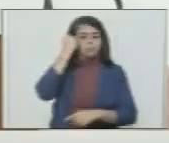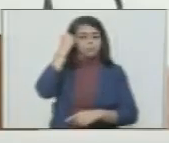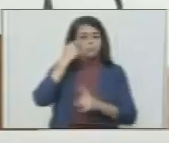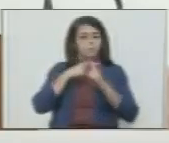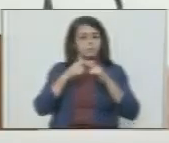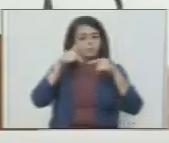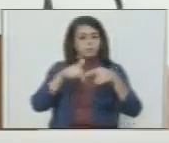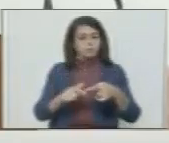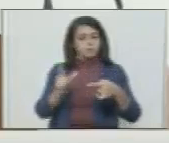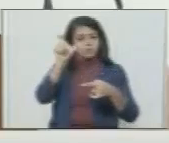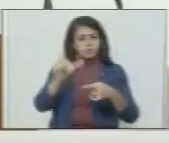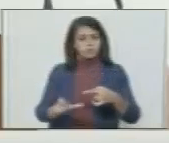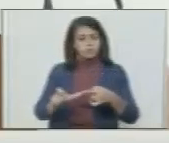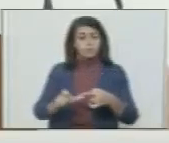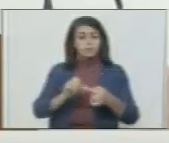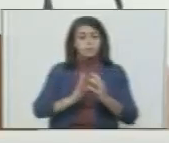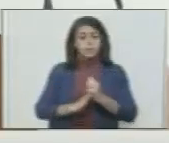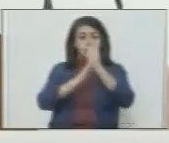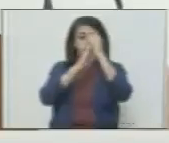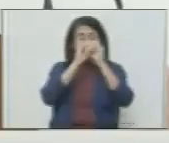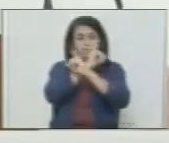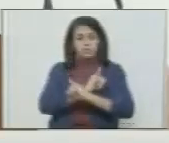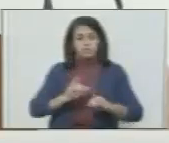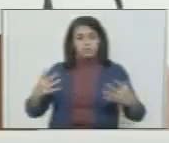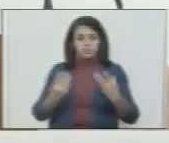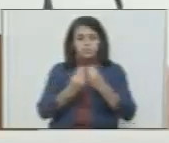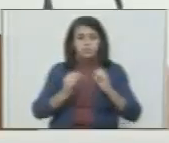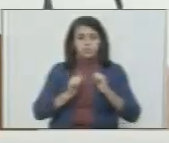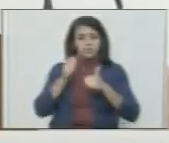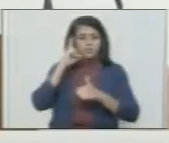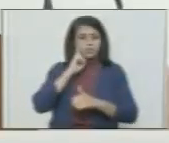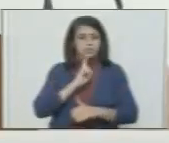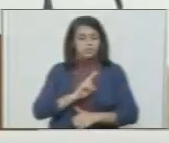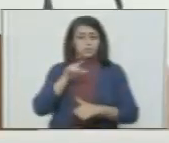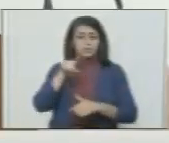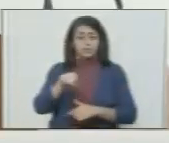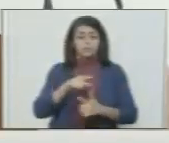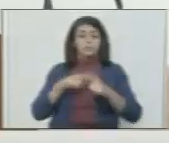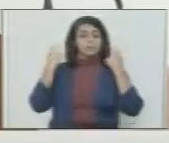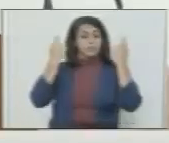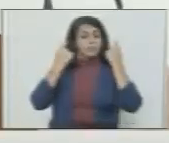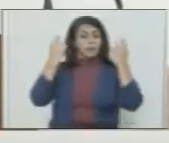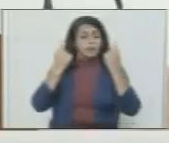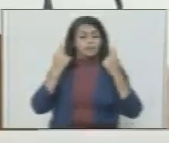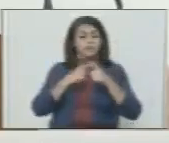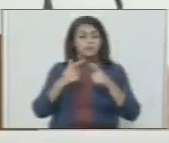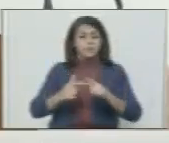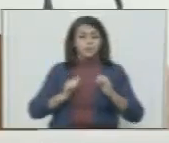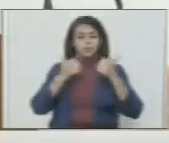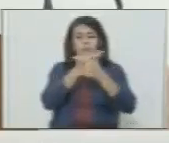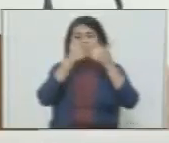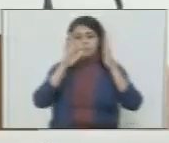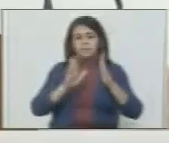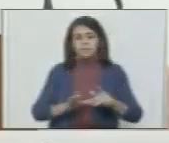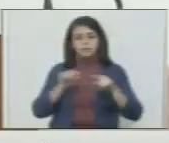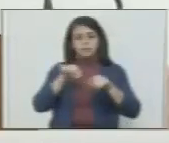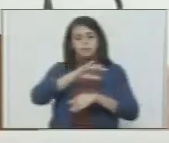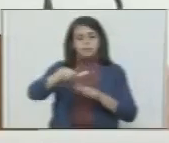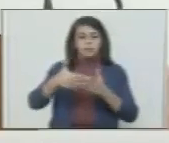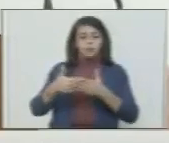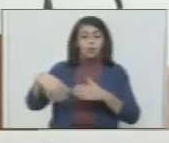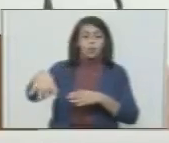Considerando que este insigne héroe de la independencia inició junto al libertador Simón Bolívar la campaña que daría la